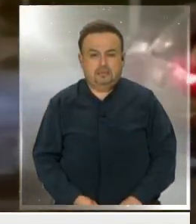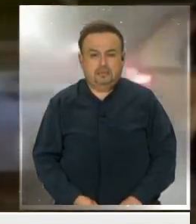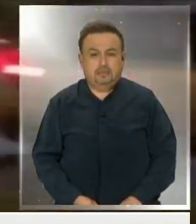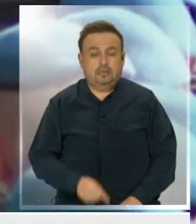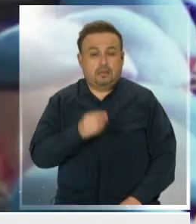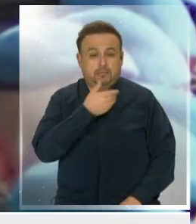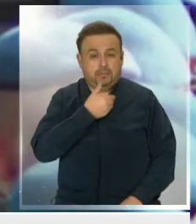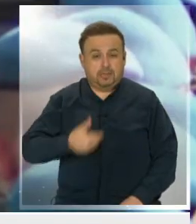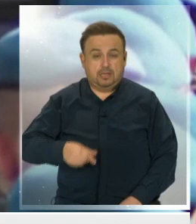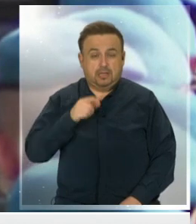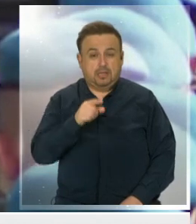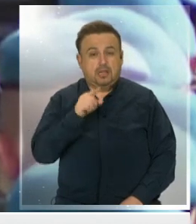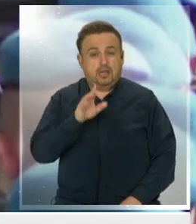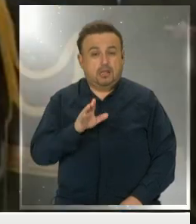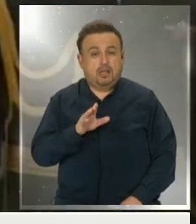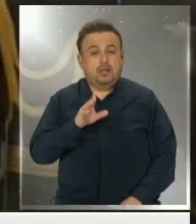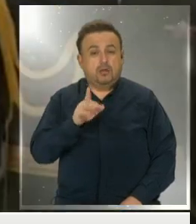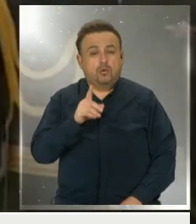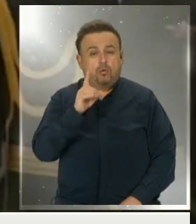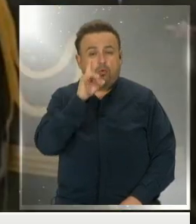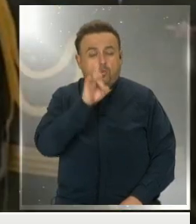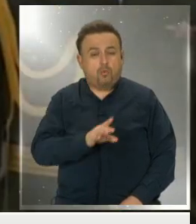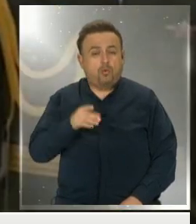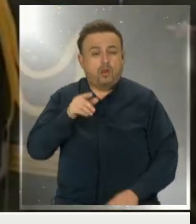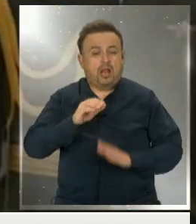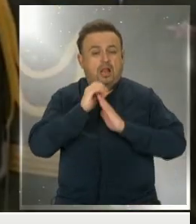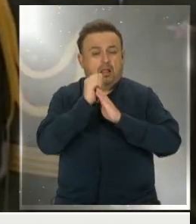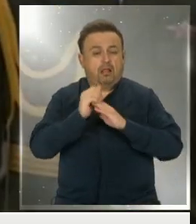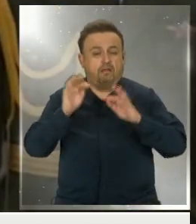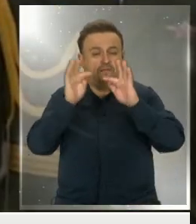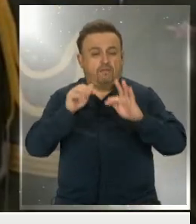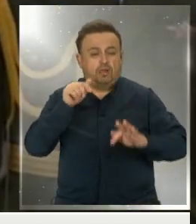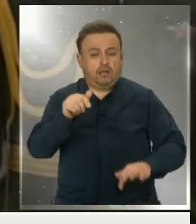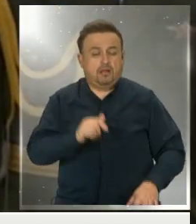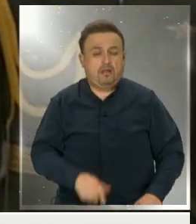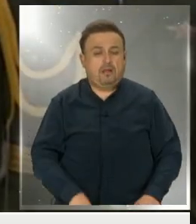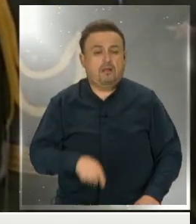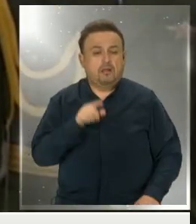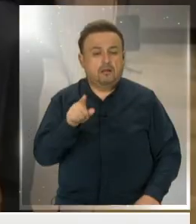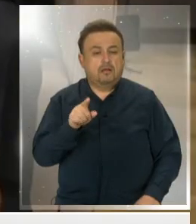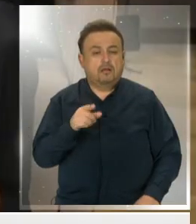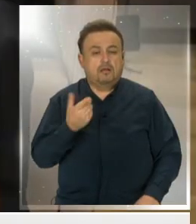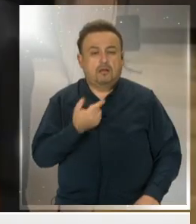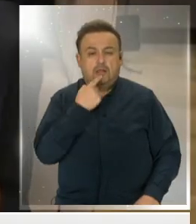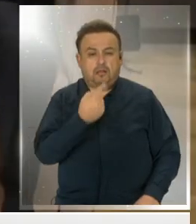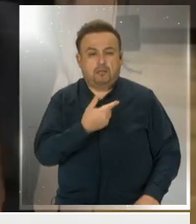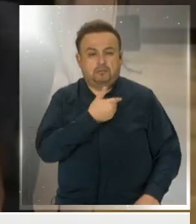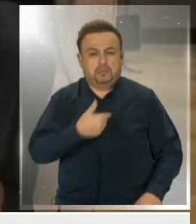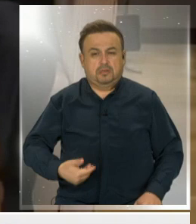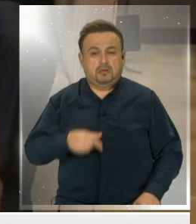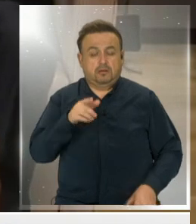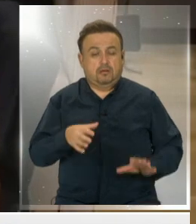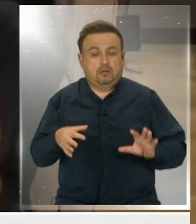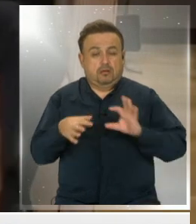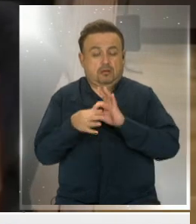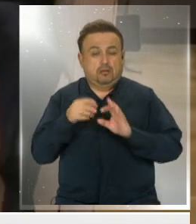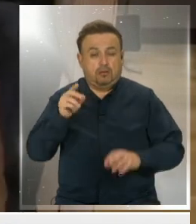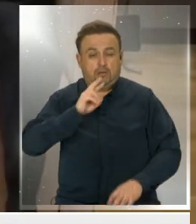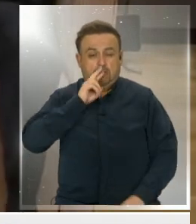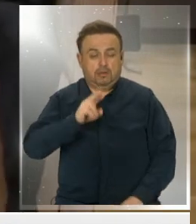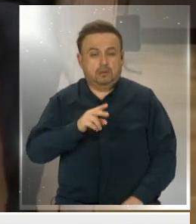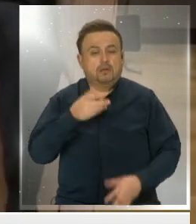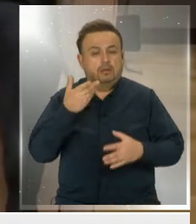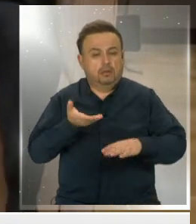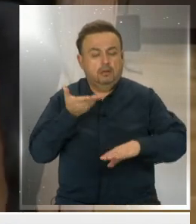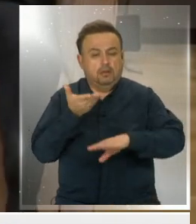El presidente de Turkmenistán fue el único líder que felicitó a Lukashenko por su juramentación. Su aliado Vladimir Putin, a quien